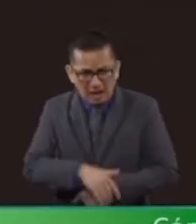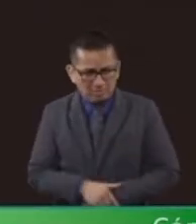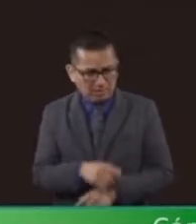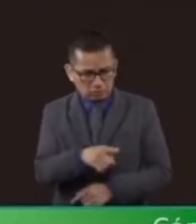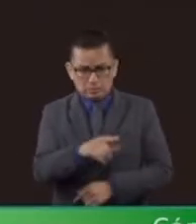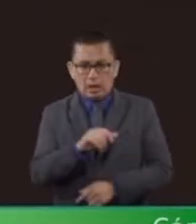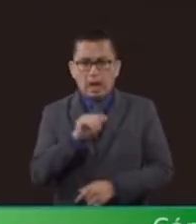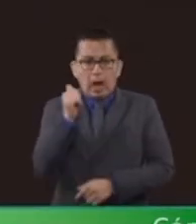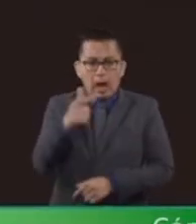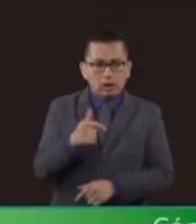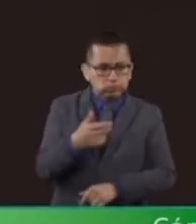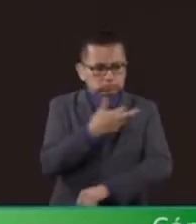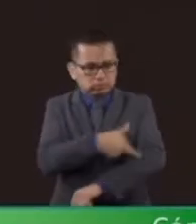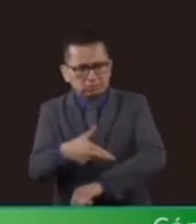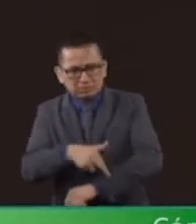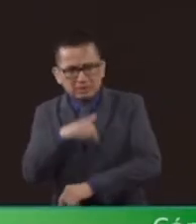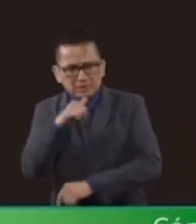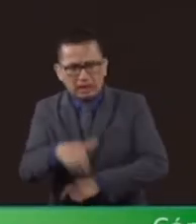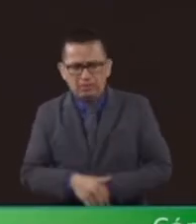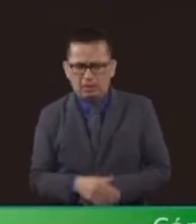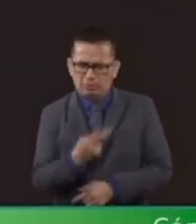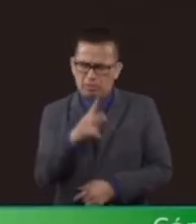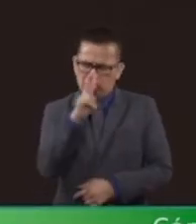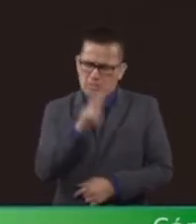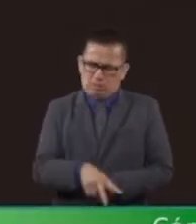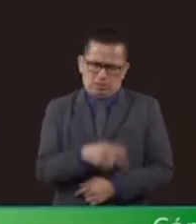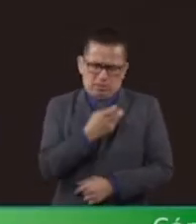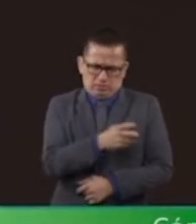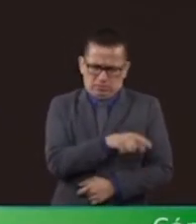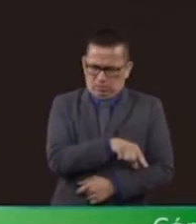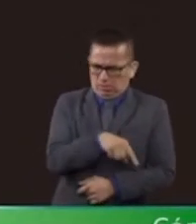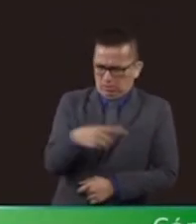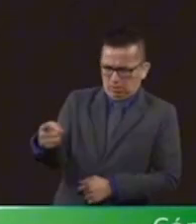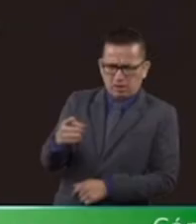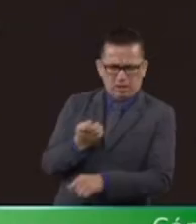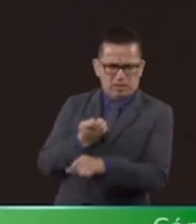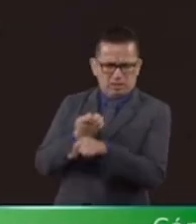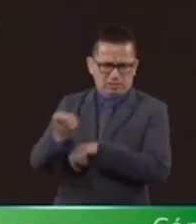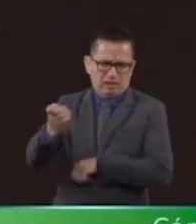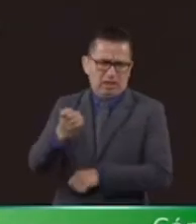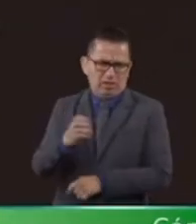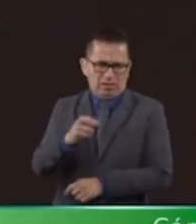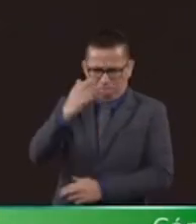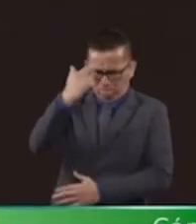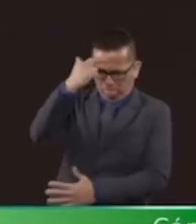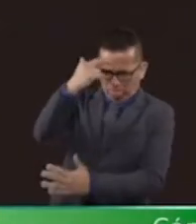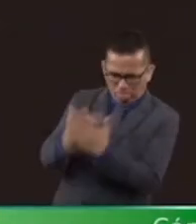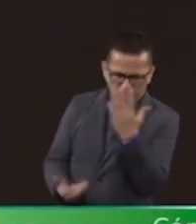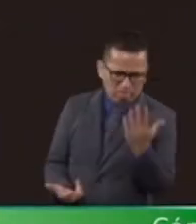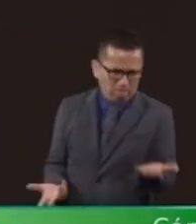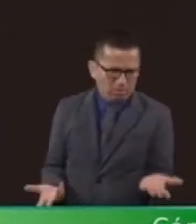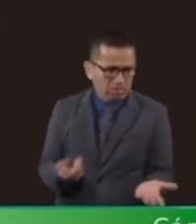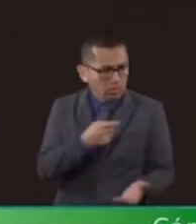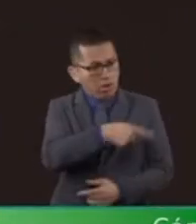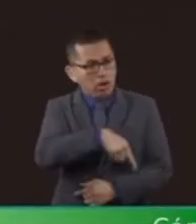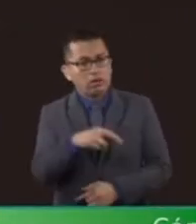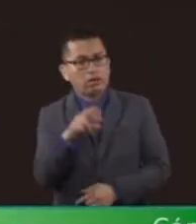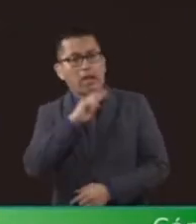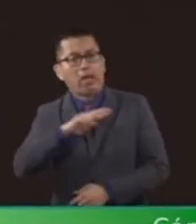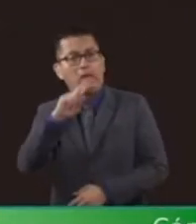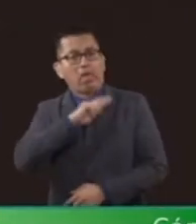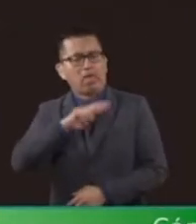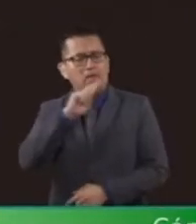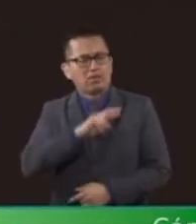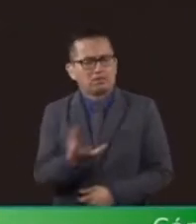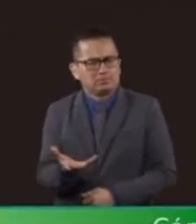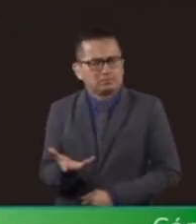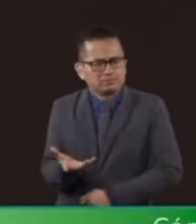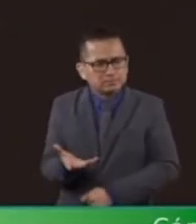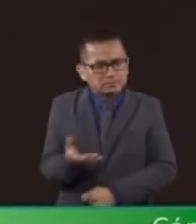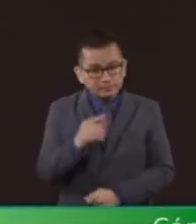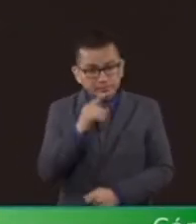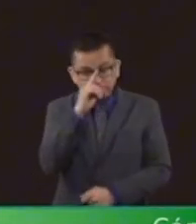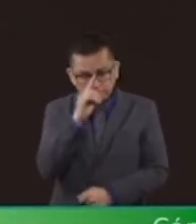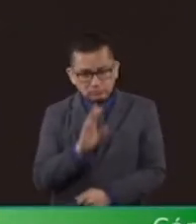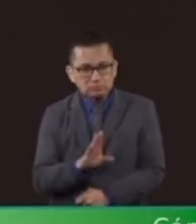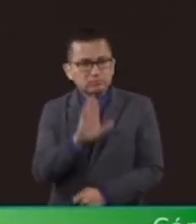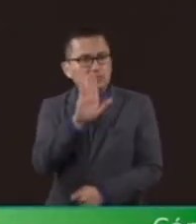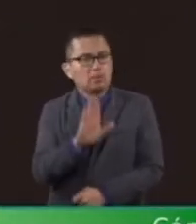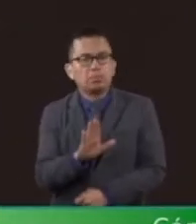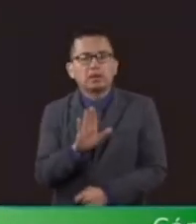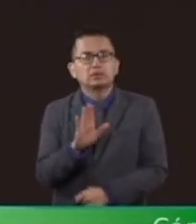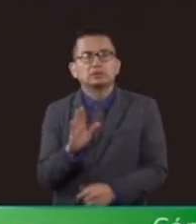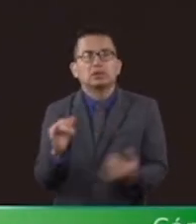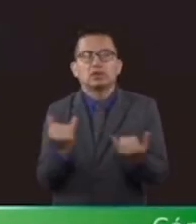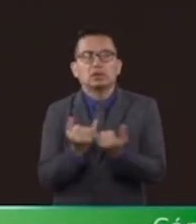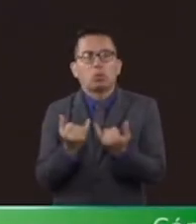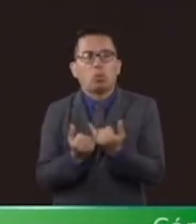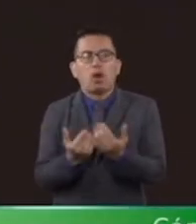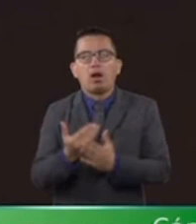ofende en una parte del país con estas premuras que traen? Parece que estamos otra vez en los noventas y a mí